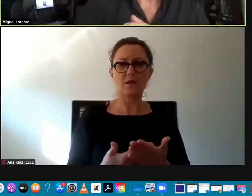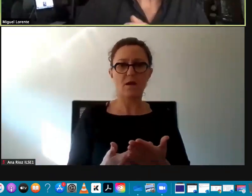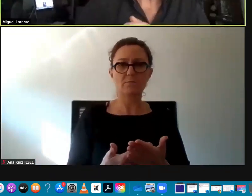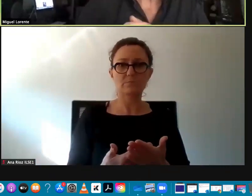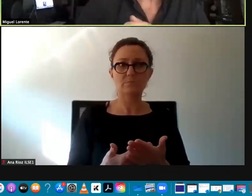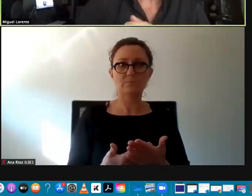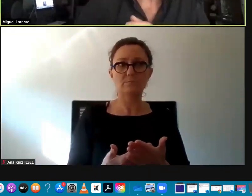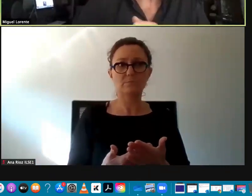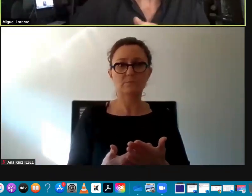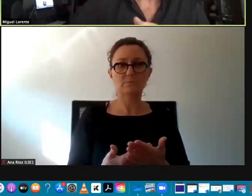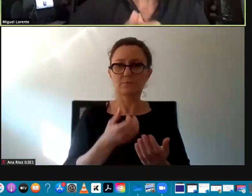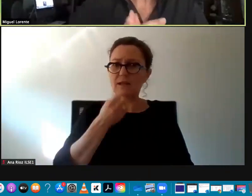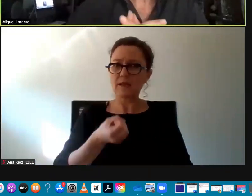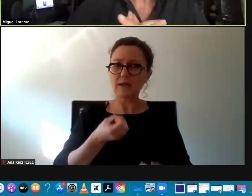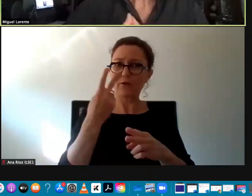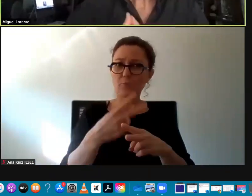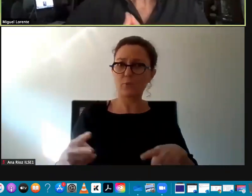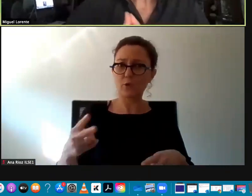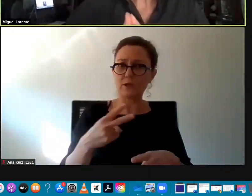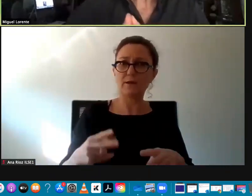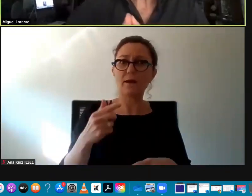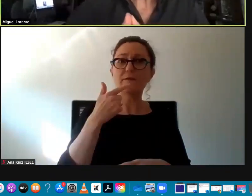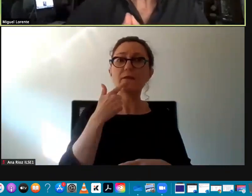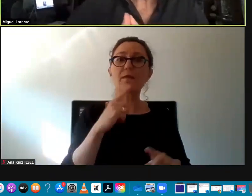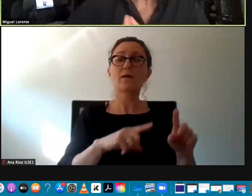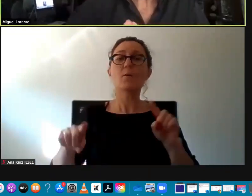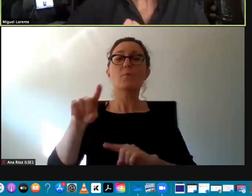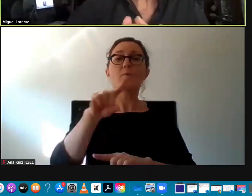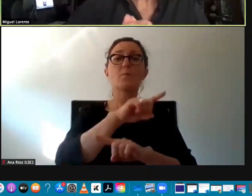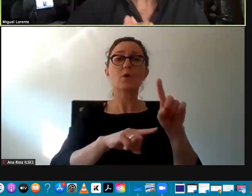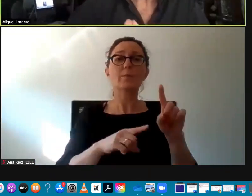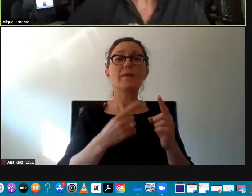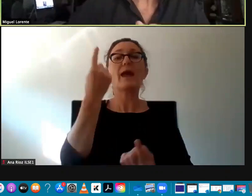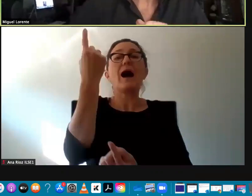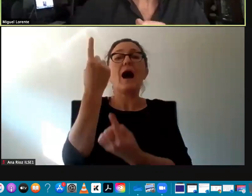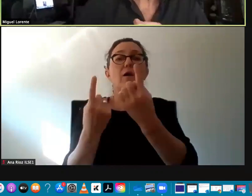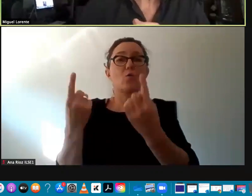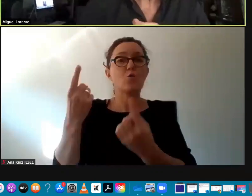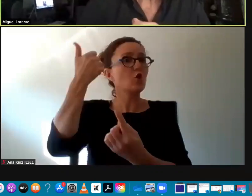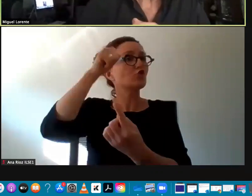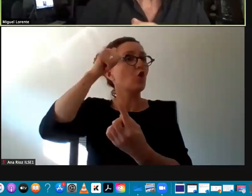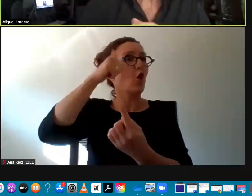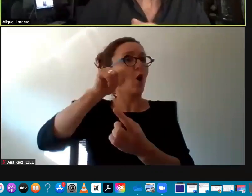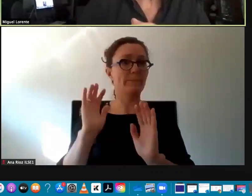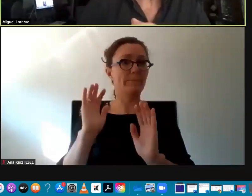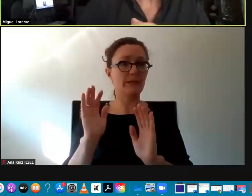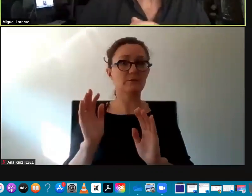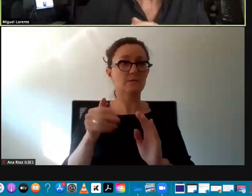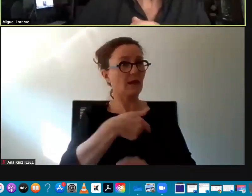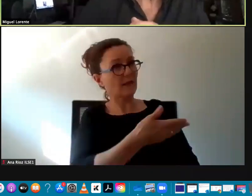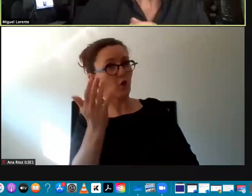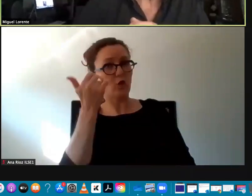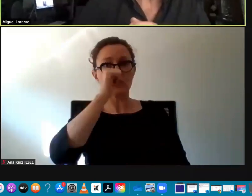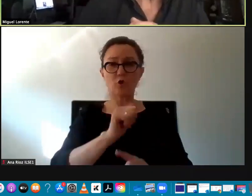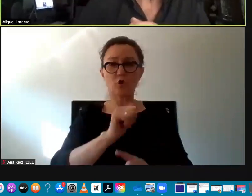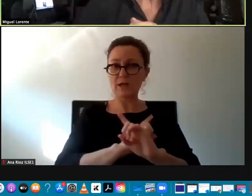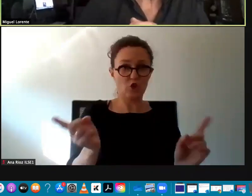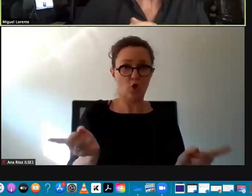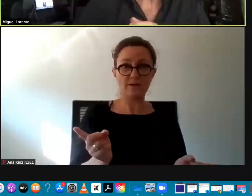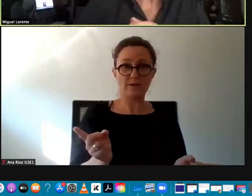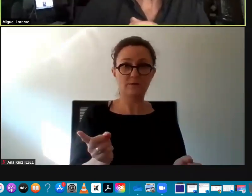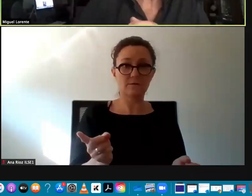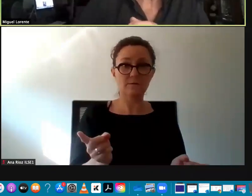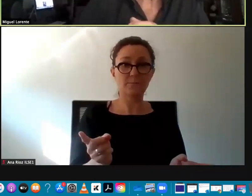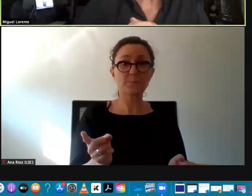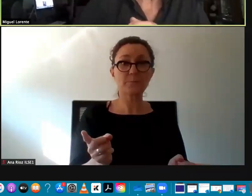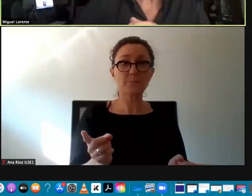política, cuando se dice que era un problema de determinados hombres, no de todos los hombres, y de esa forma, en lugar